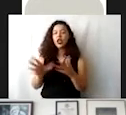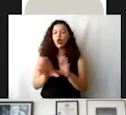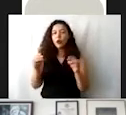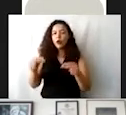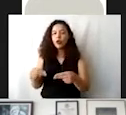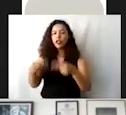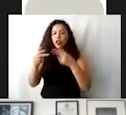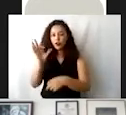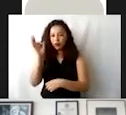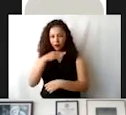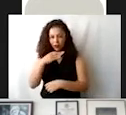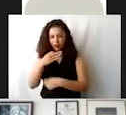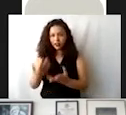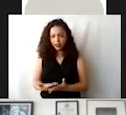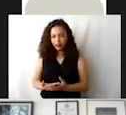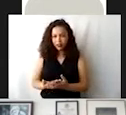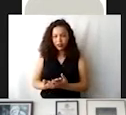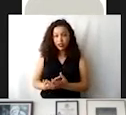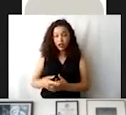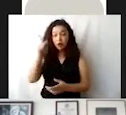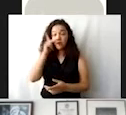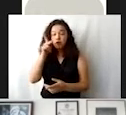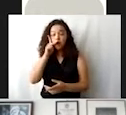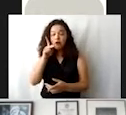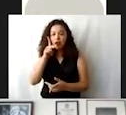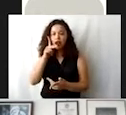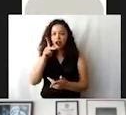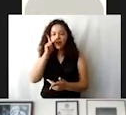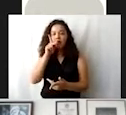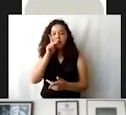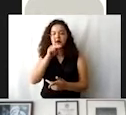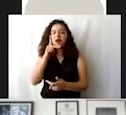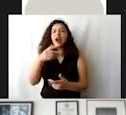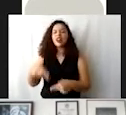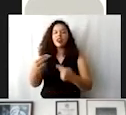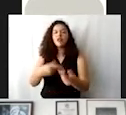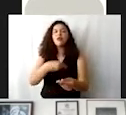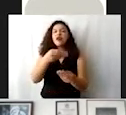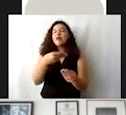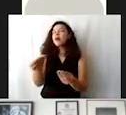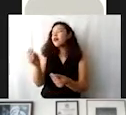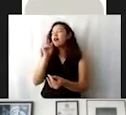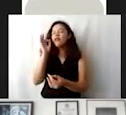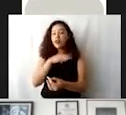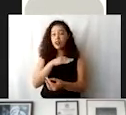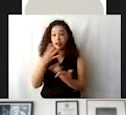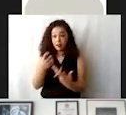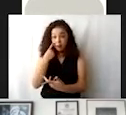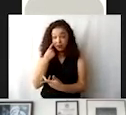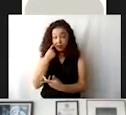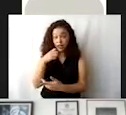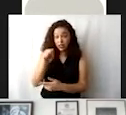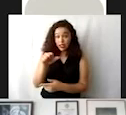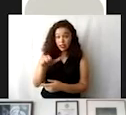que emiten comprobantes de operaciones simuladas. Entonces, si el SAT,